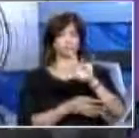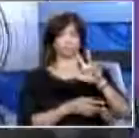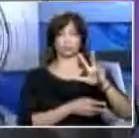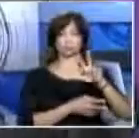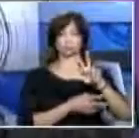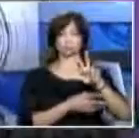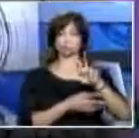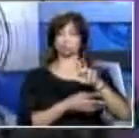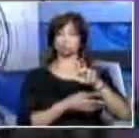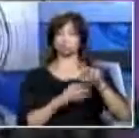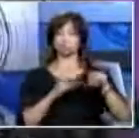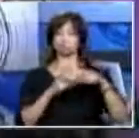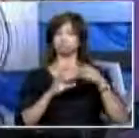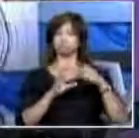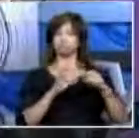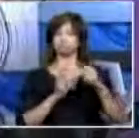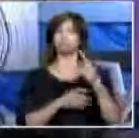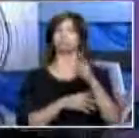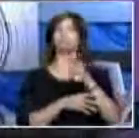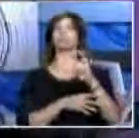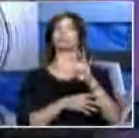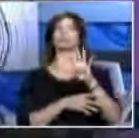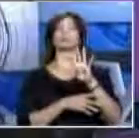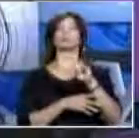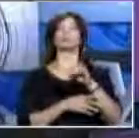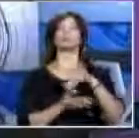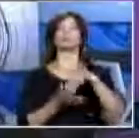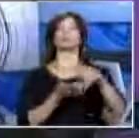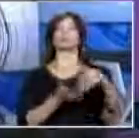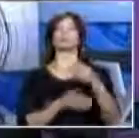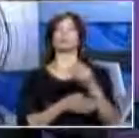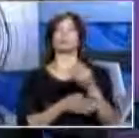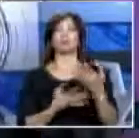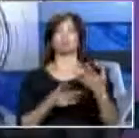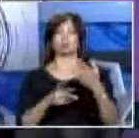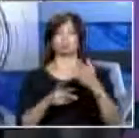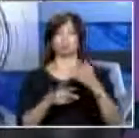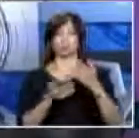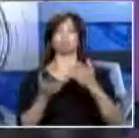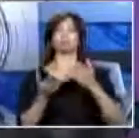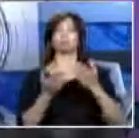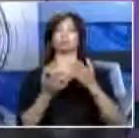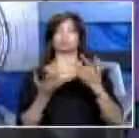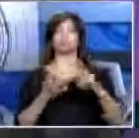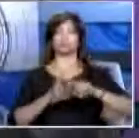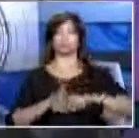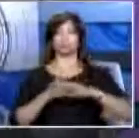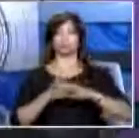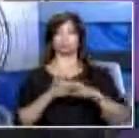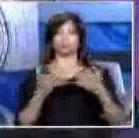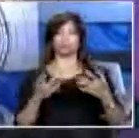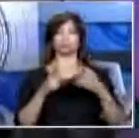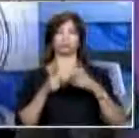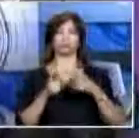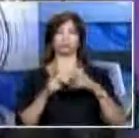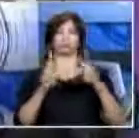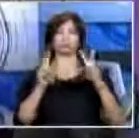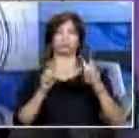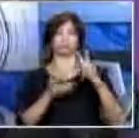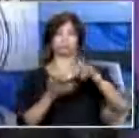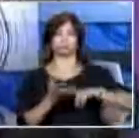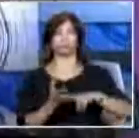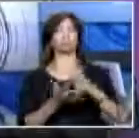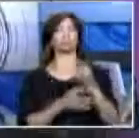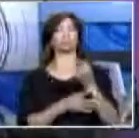operaciones para un valor de 440 millones de pesos desde que el servicio inició en el país que fue en enero del